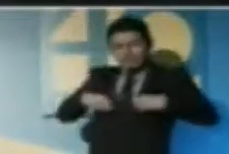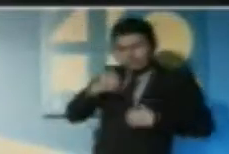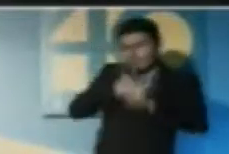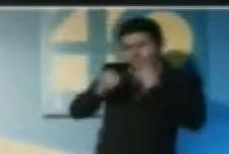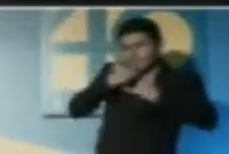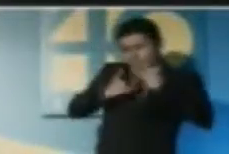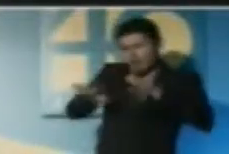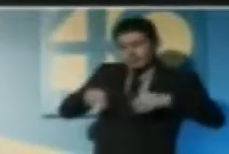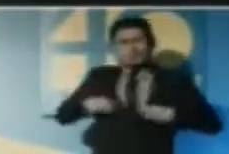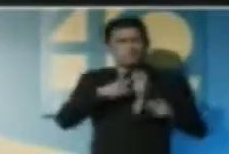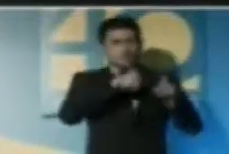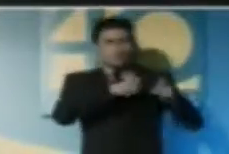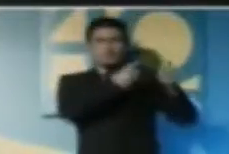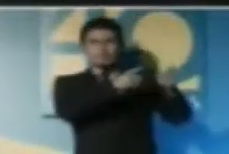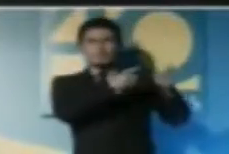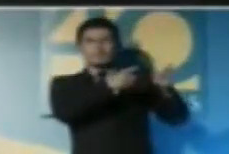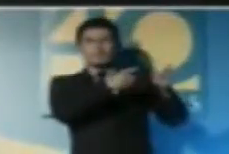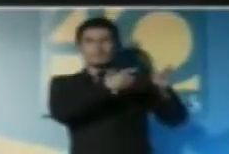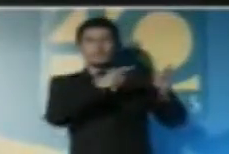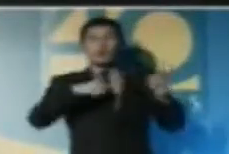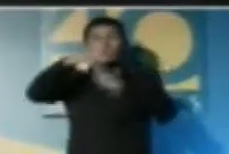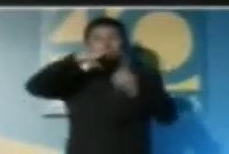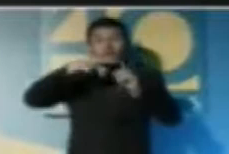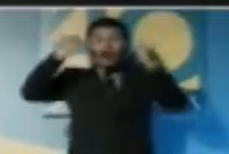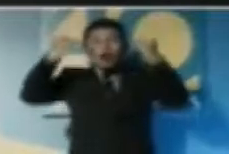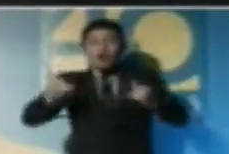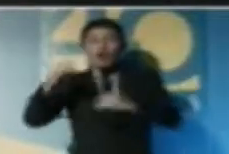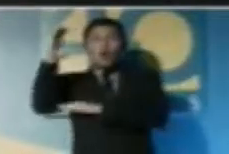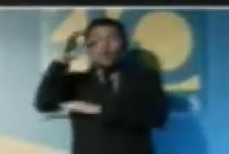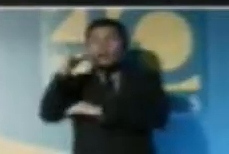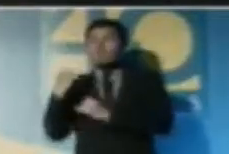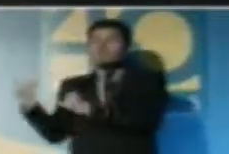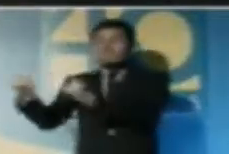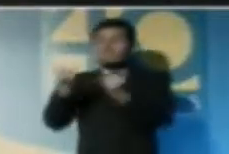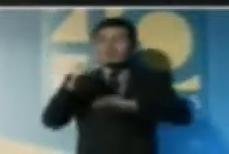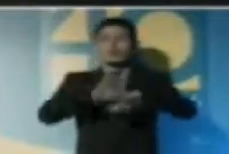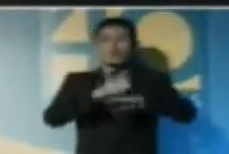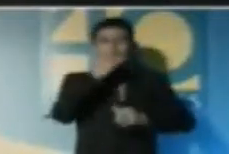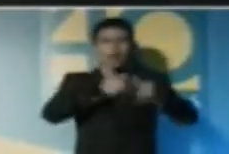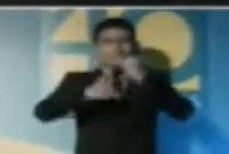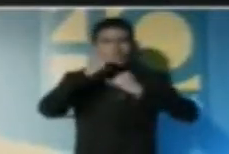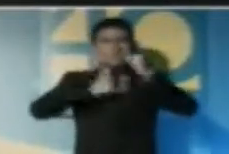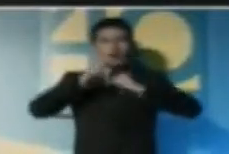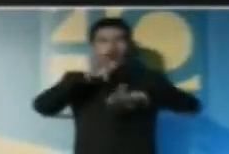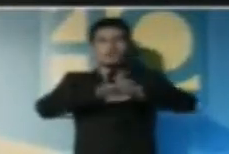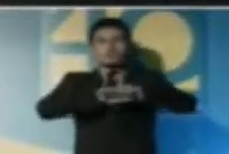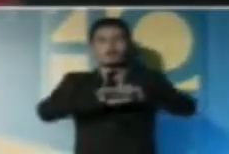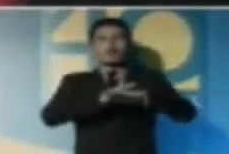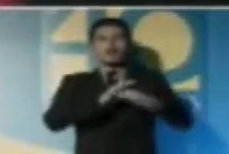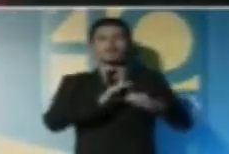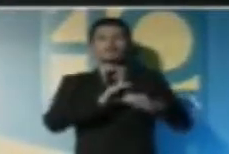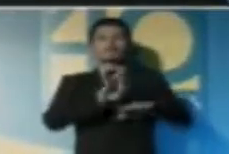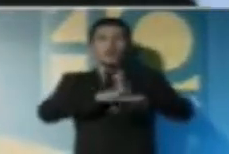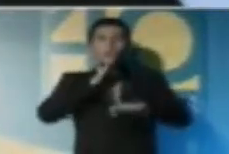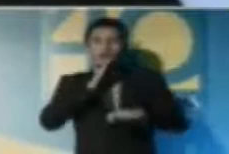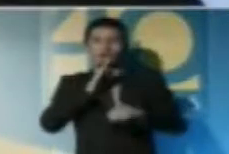cometidas. Y en el contexto de la realidad colombiana, me atrevería a decir que las fallas cometidas nos involucran a